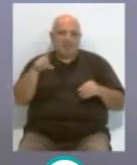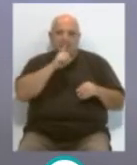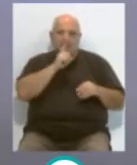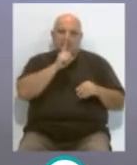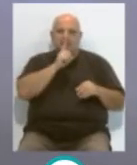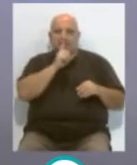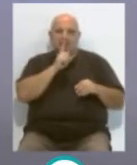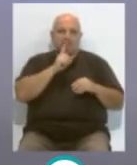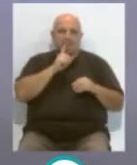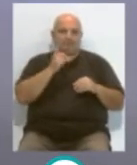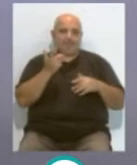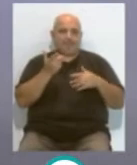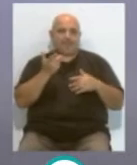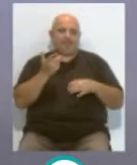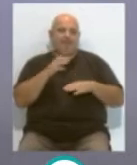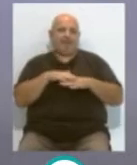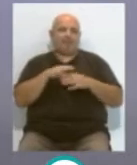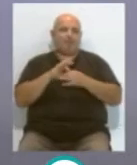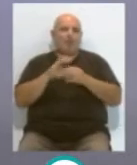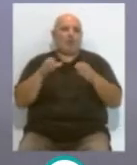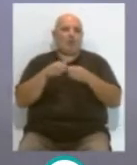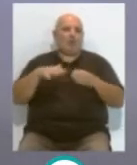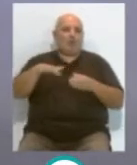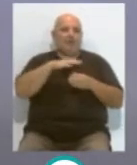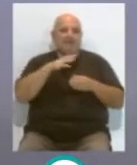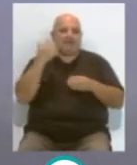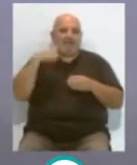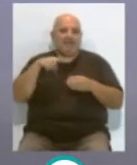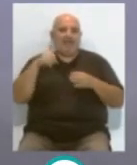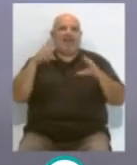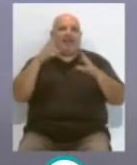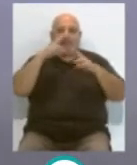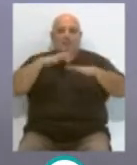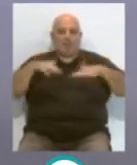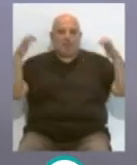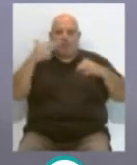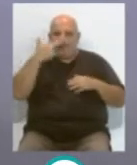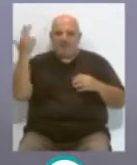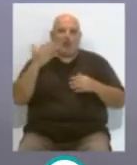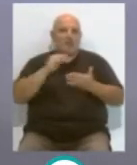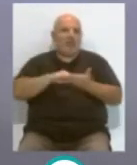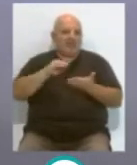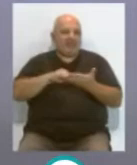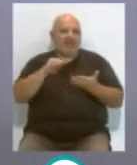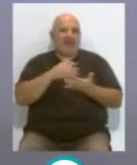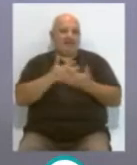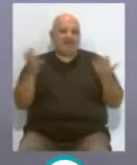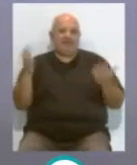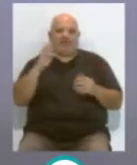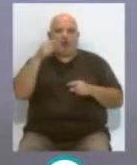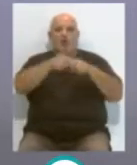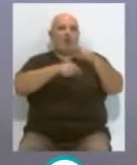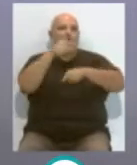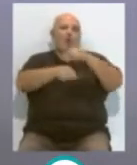un grupo. Muy unido, que indiscutiblemente Messi va a ser, esté donde esté, va a ser siempre el centro de la